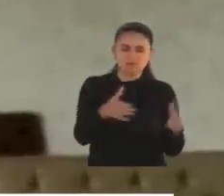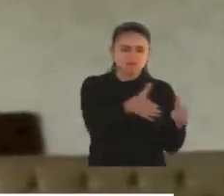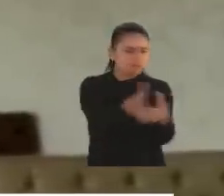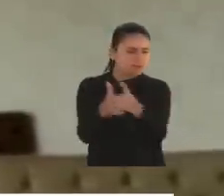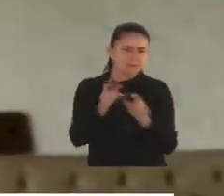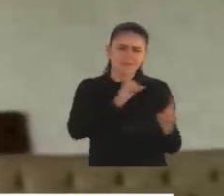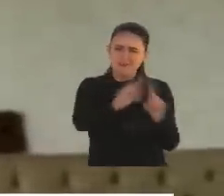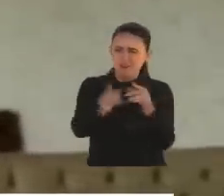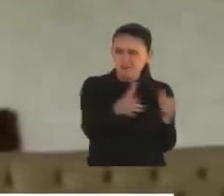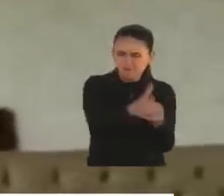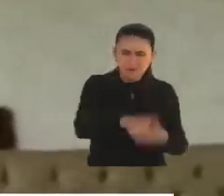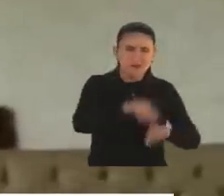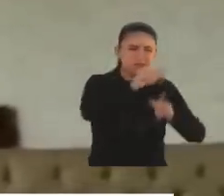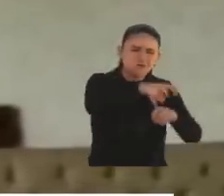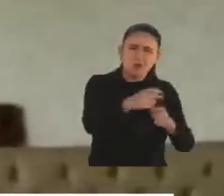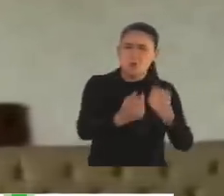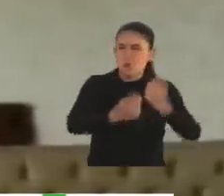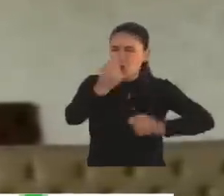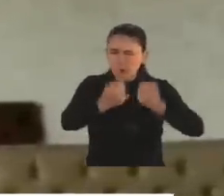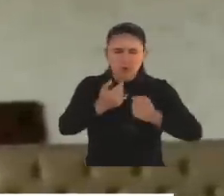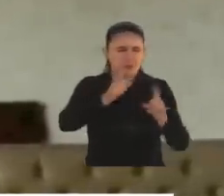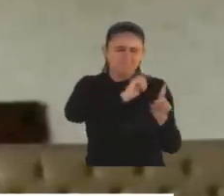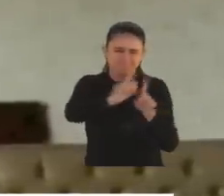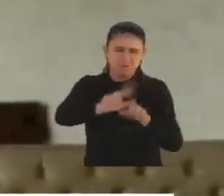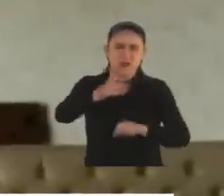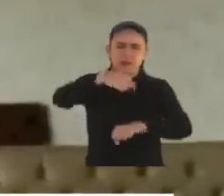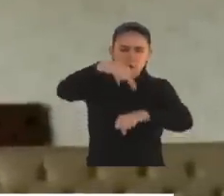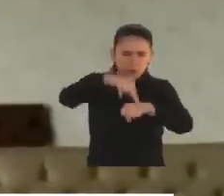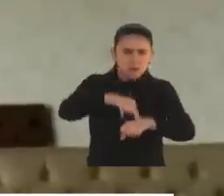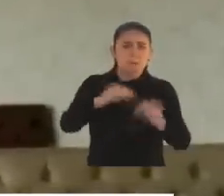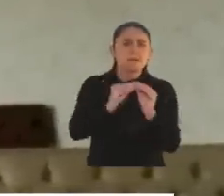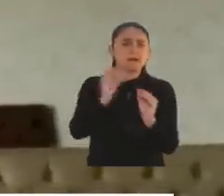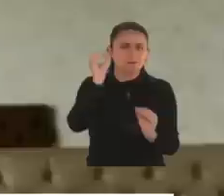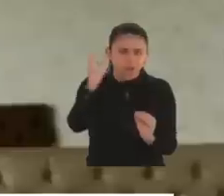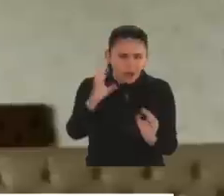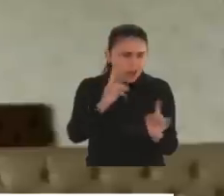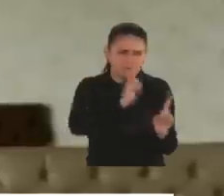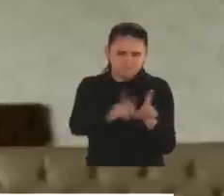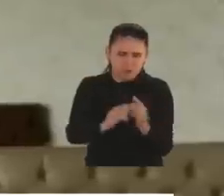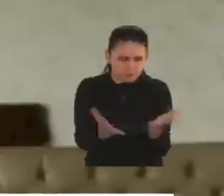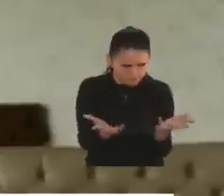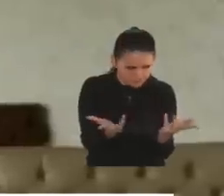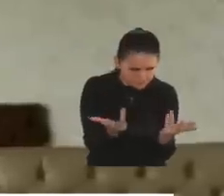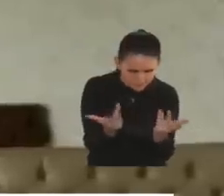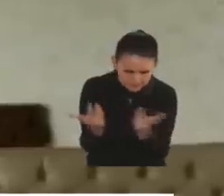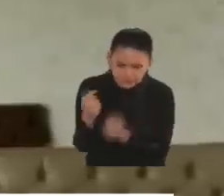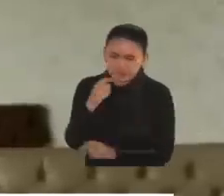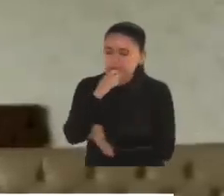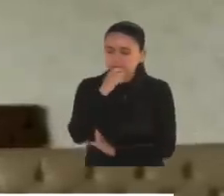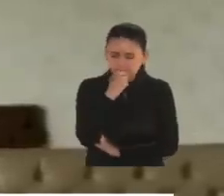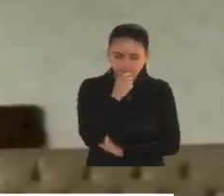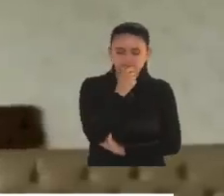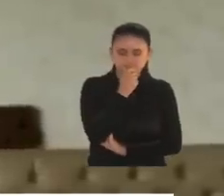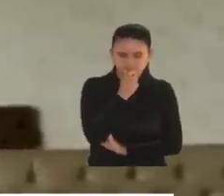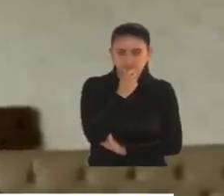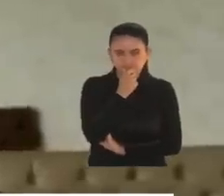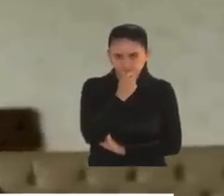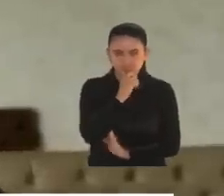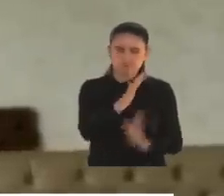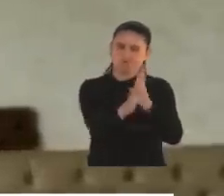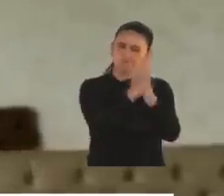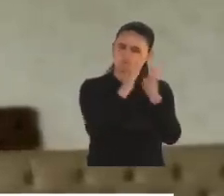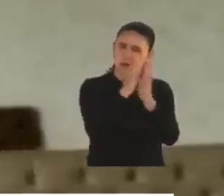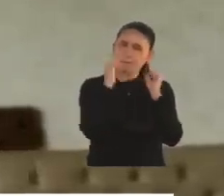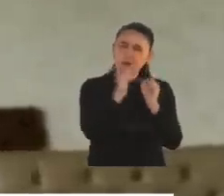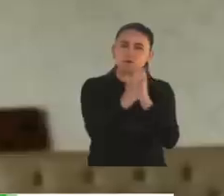sectores gremiales, a los sectores económicos de Nariño, incluso a la bancada parlamentaria, quienes nos hicieron un buen balance